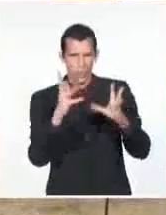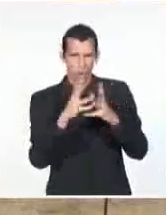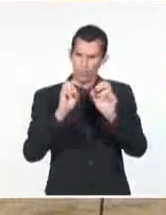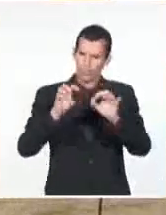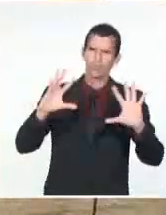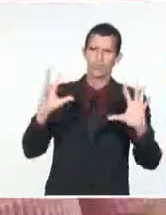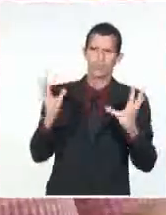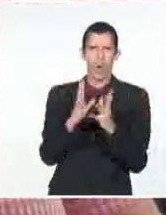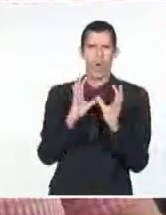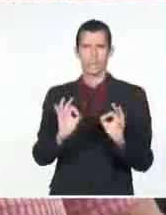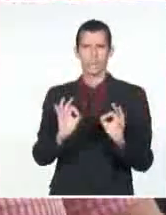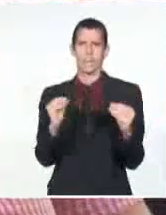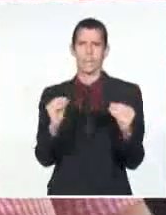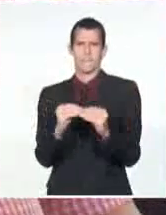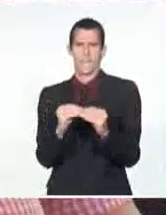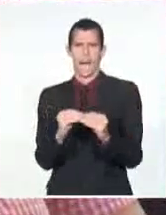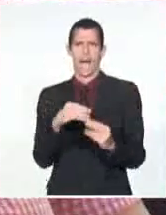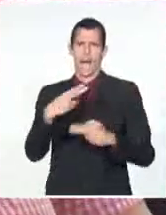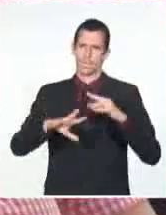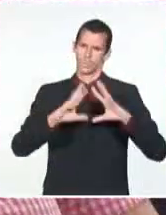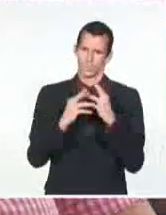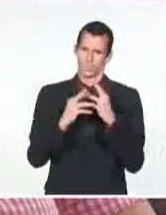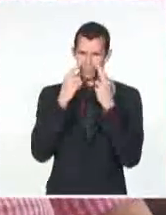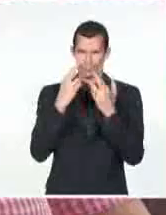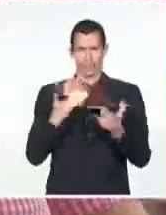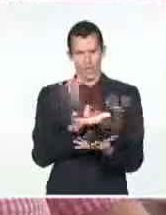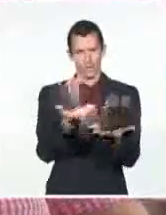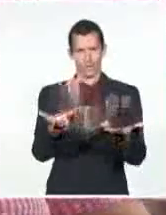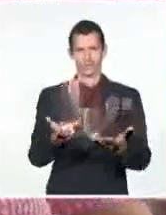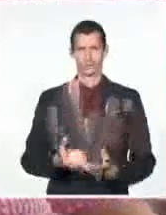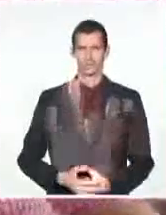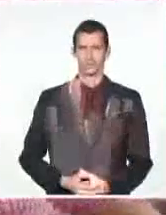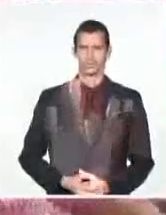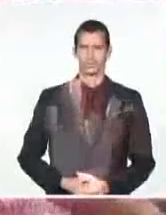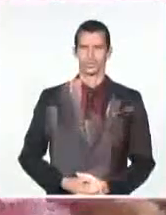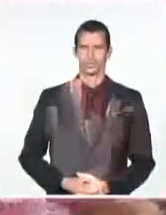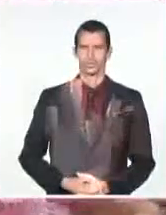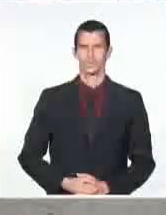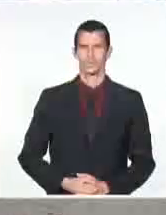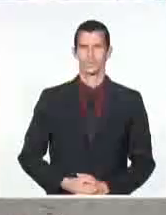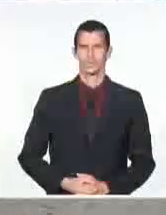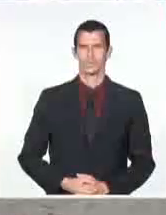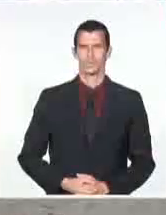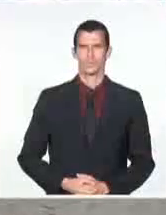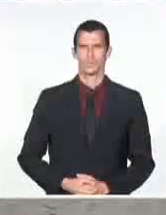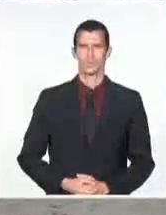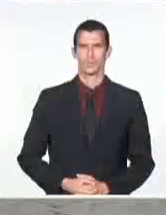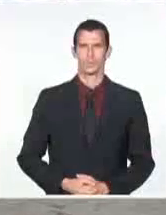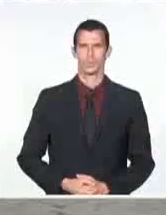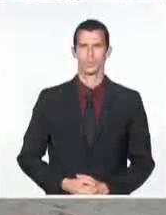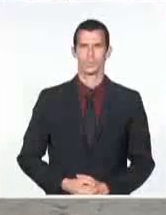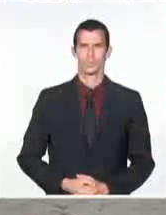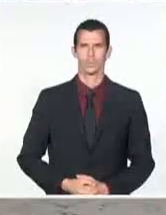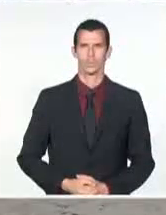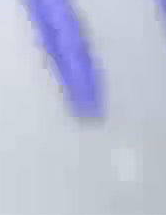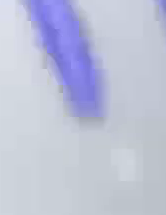es reconocido y laureado. Desde Las Tunas, Lianis Vega Domínguez, Canal Cubano de Noticias.